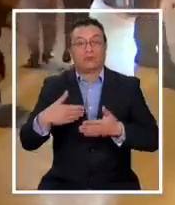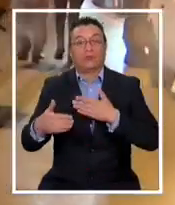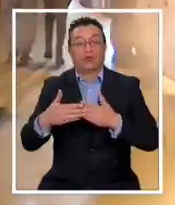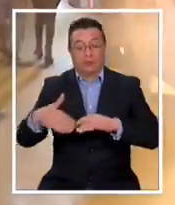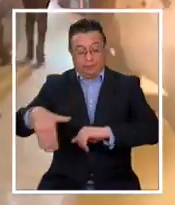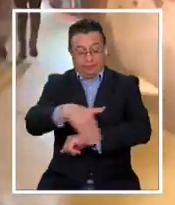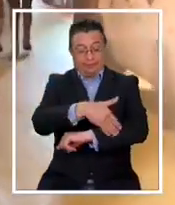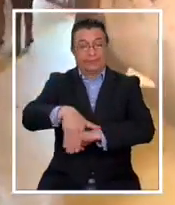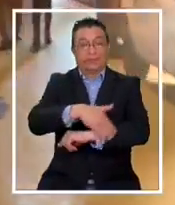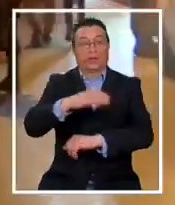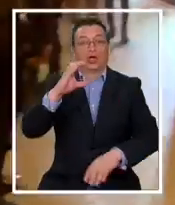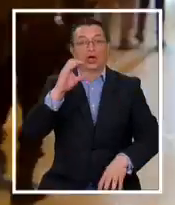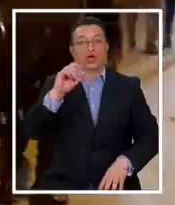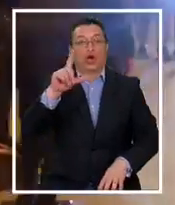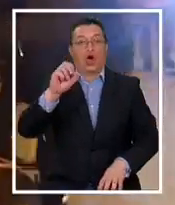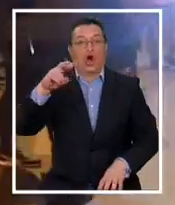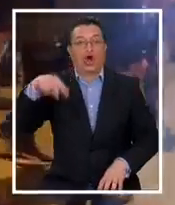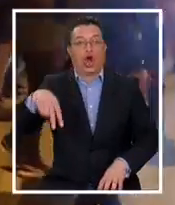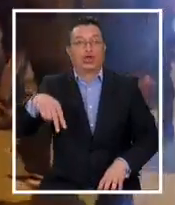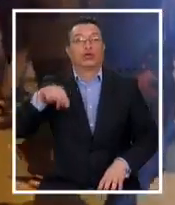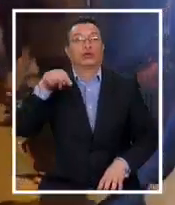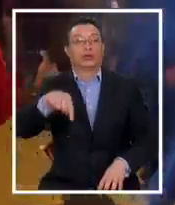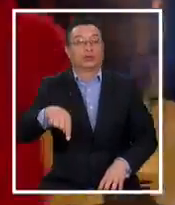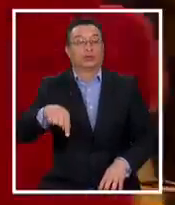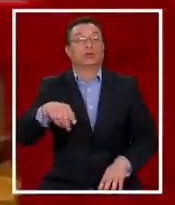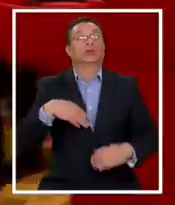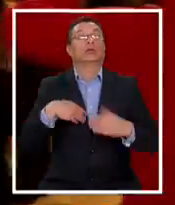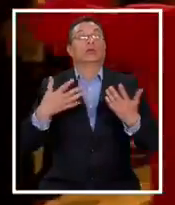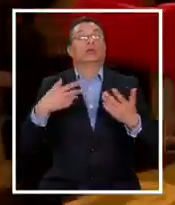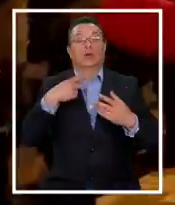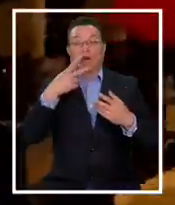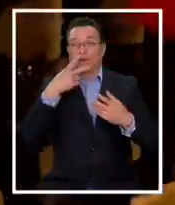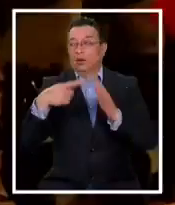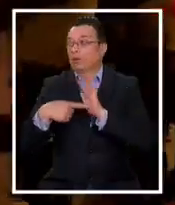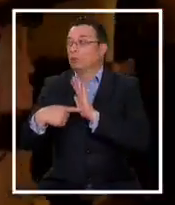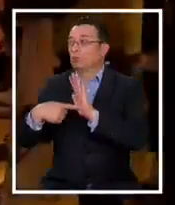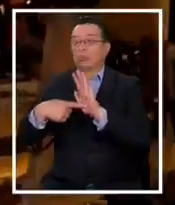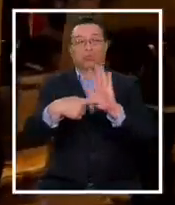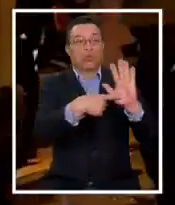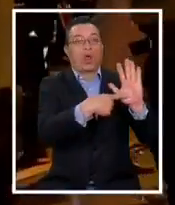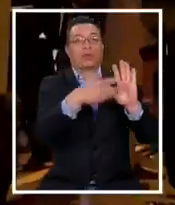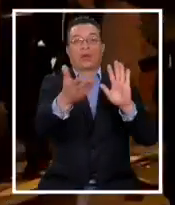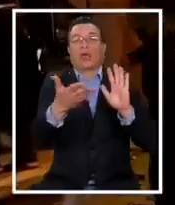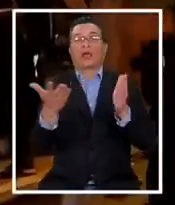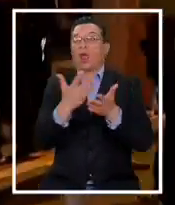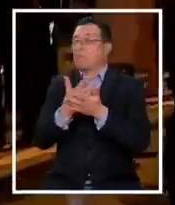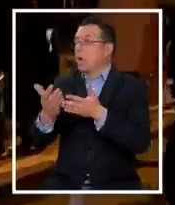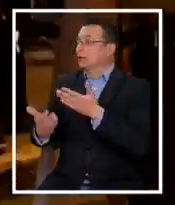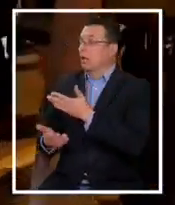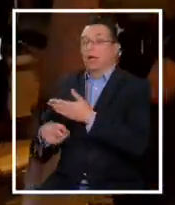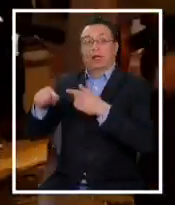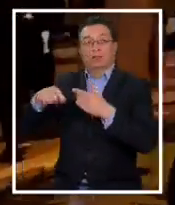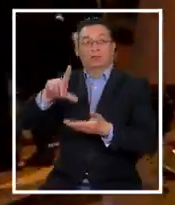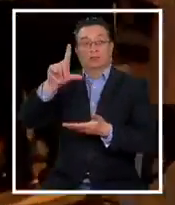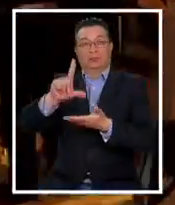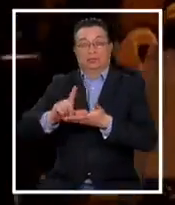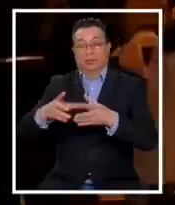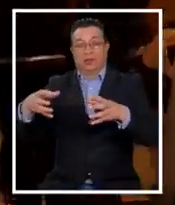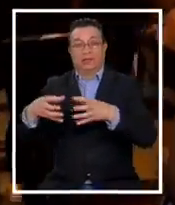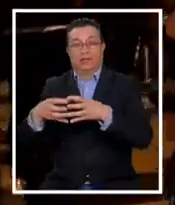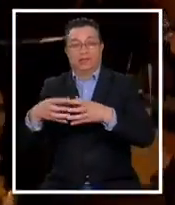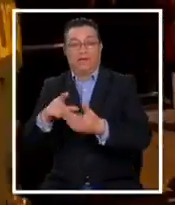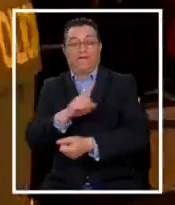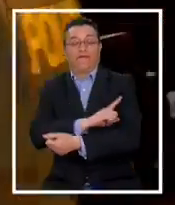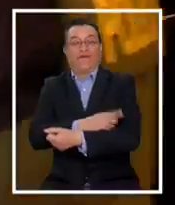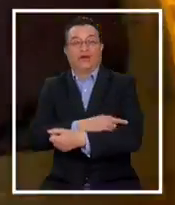el paseo colom le voy a pedir a juan pablo que pueda mostrarles un poco el ambiente de lo que se está viviendo a esta hora en la sede del partido fuerza